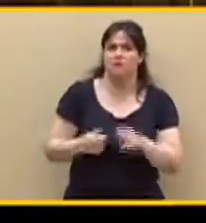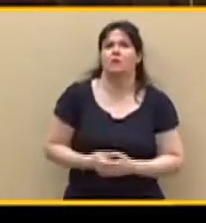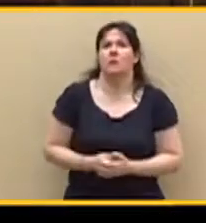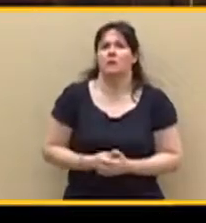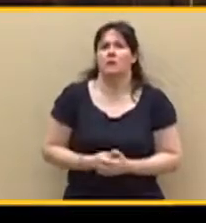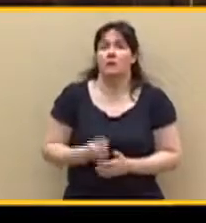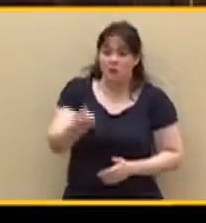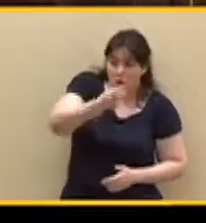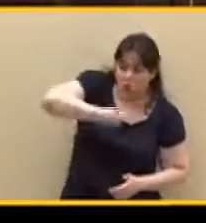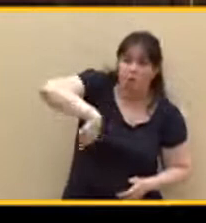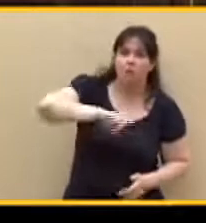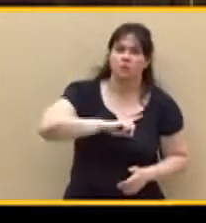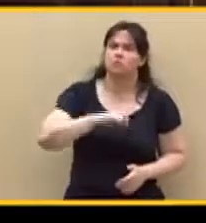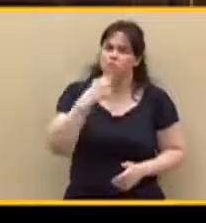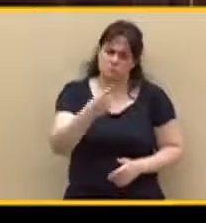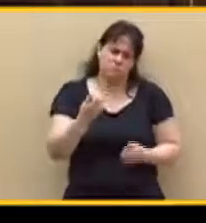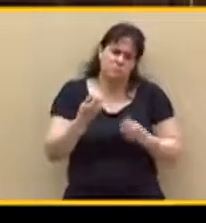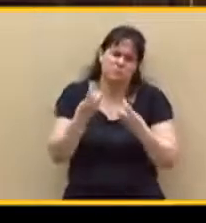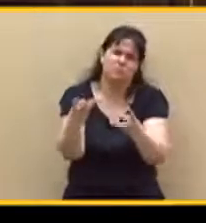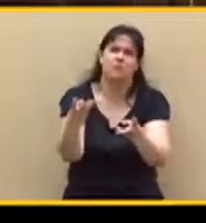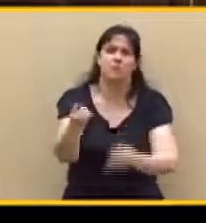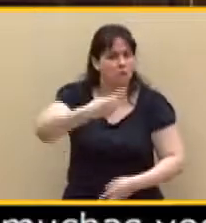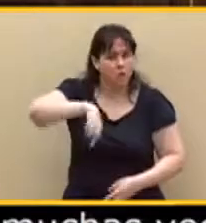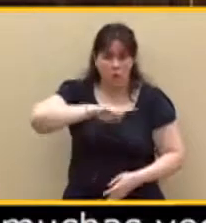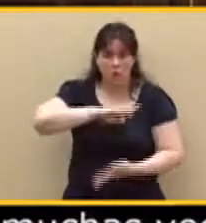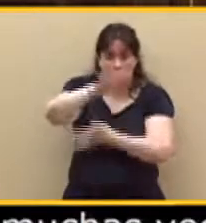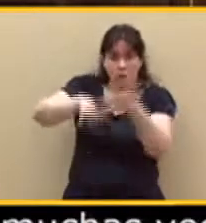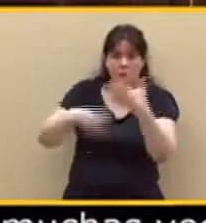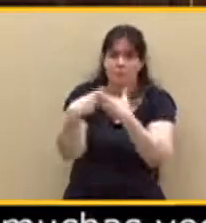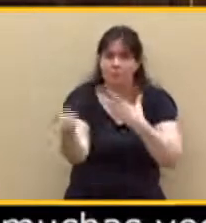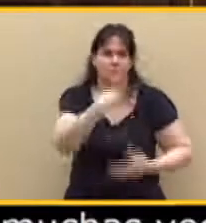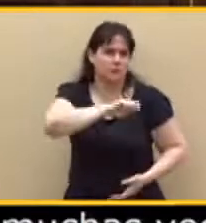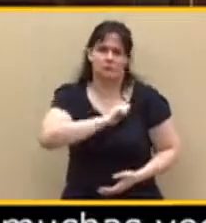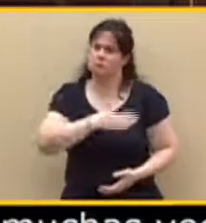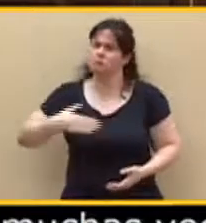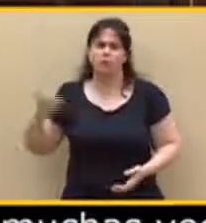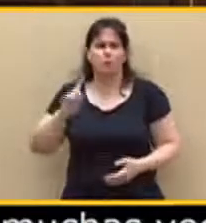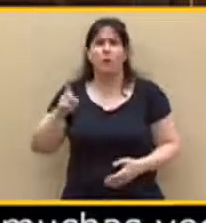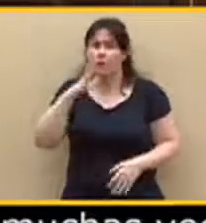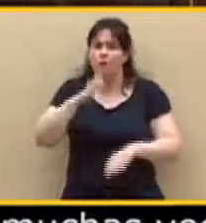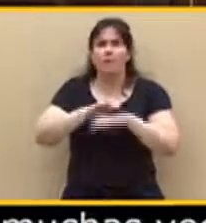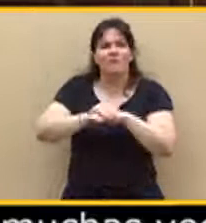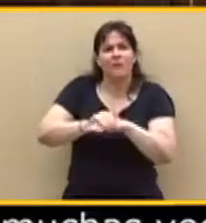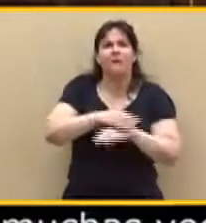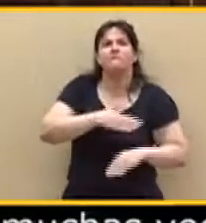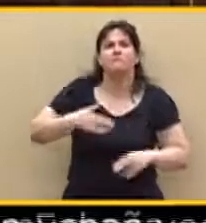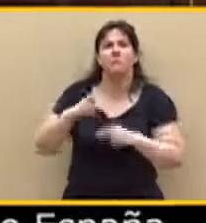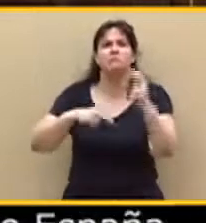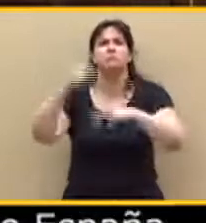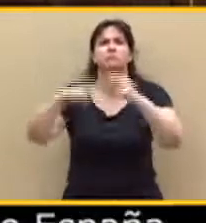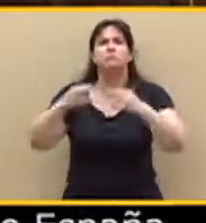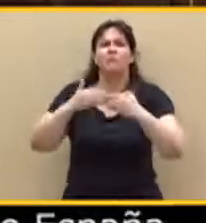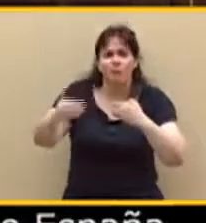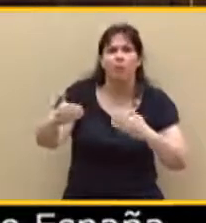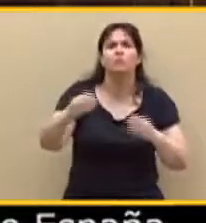Nosotros, lo hemos dicho muchas veces, nosotros no queremos que Cataluña se vaya de España. Queremos, desde la fraternidad, construir un futuro común. Pero cuando